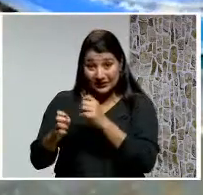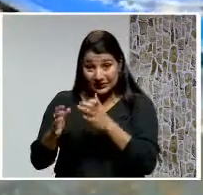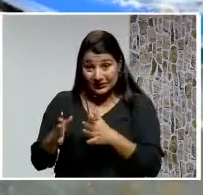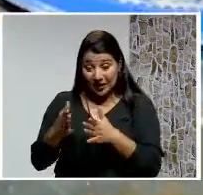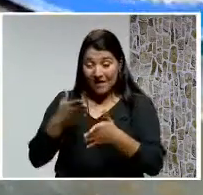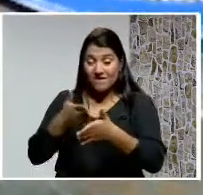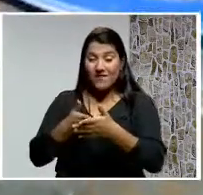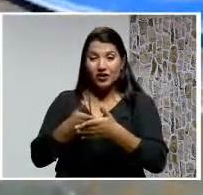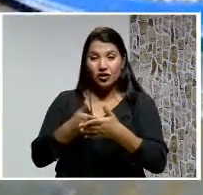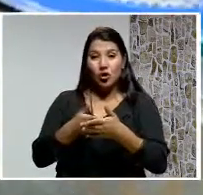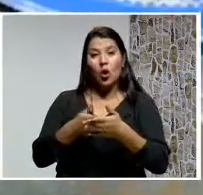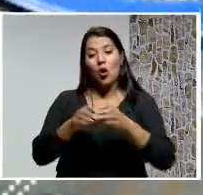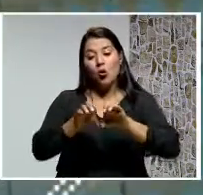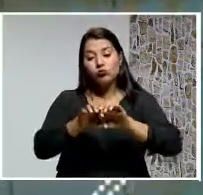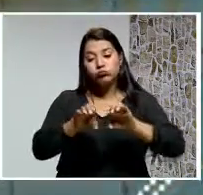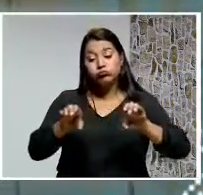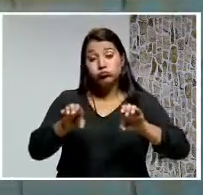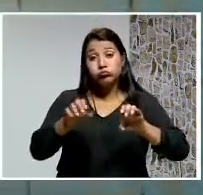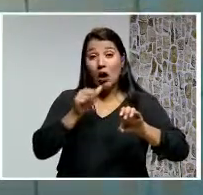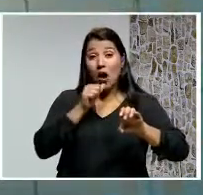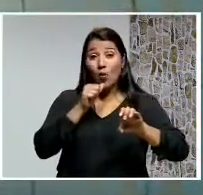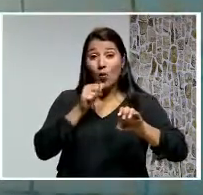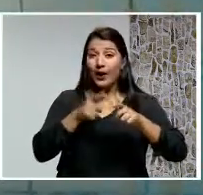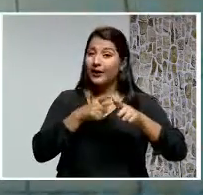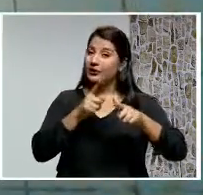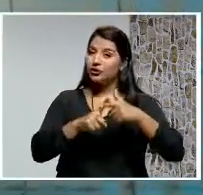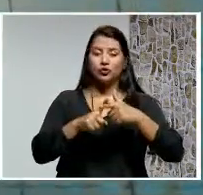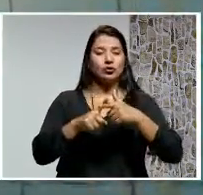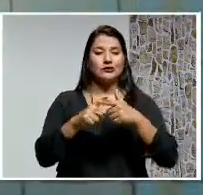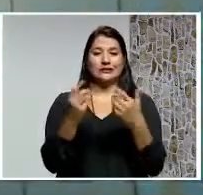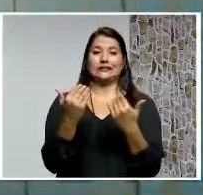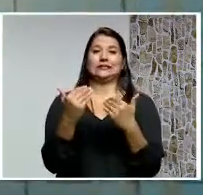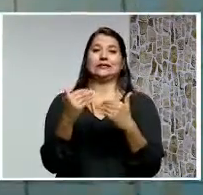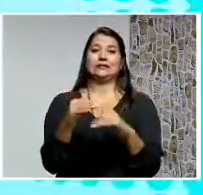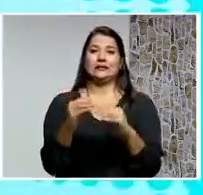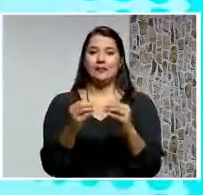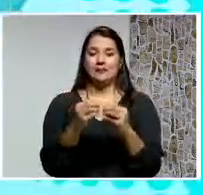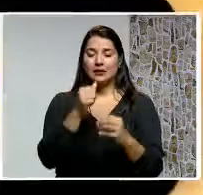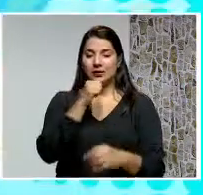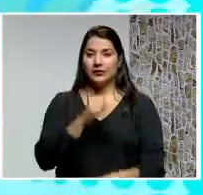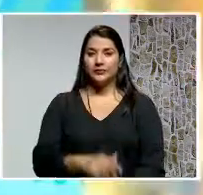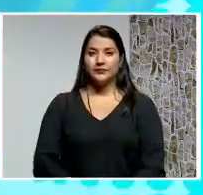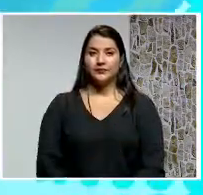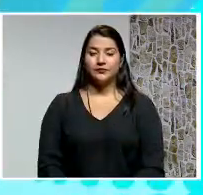que obliga a acueductos y alcantarillados a extender las horas de racionamiento.